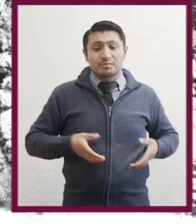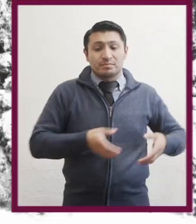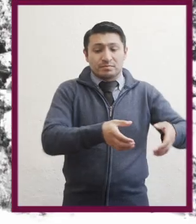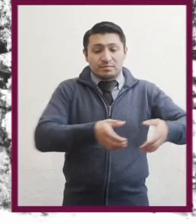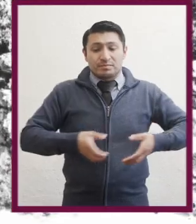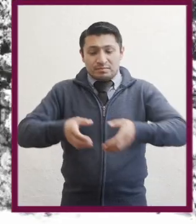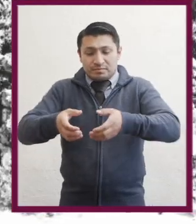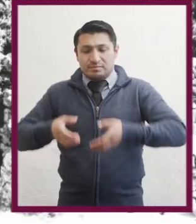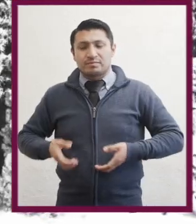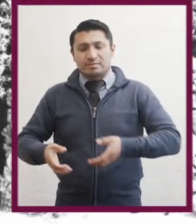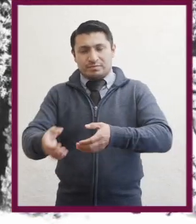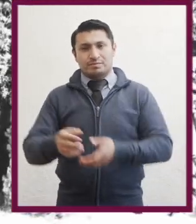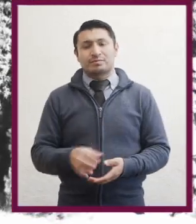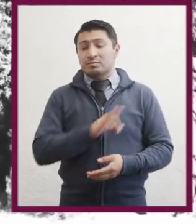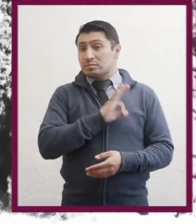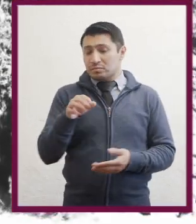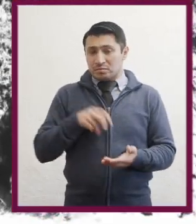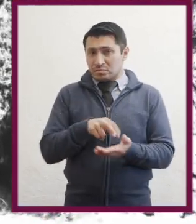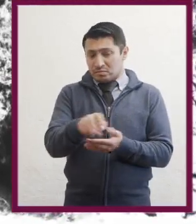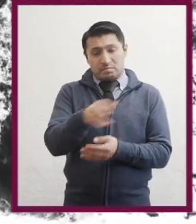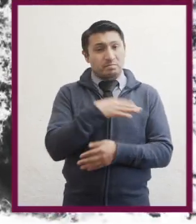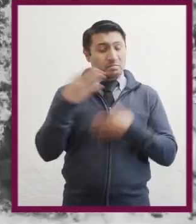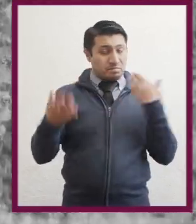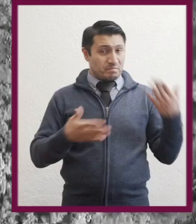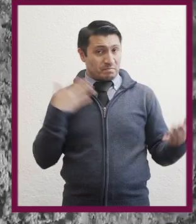andadores que aún disfrutan los paseantes.